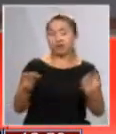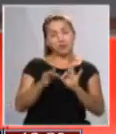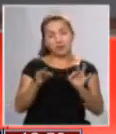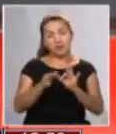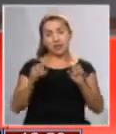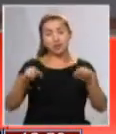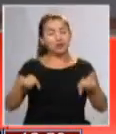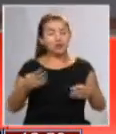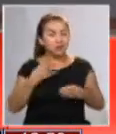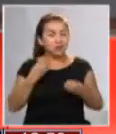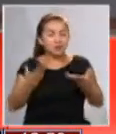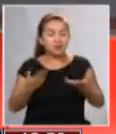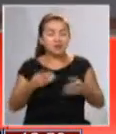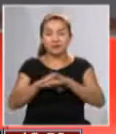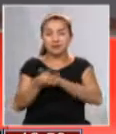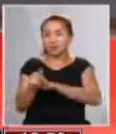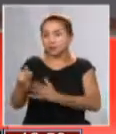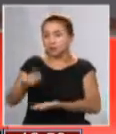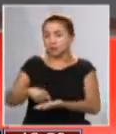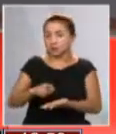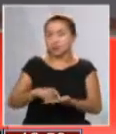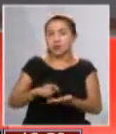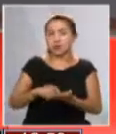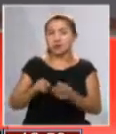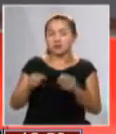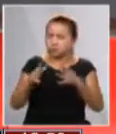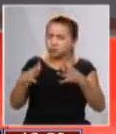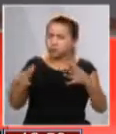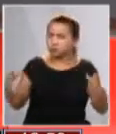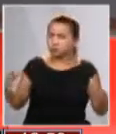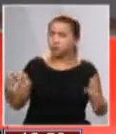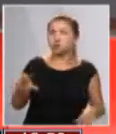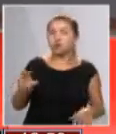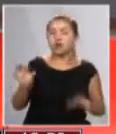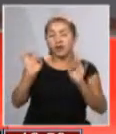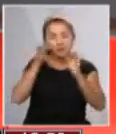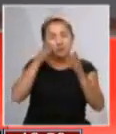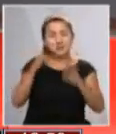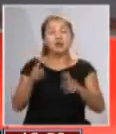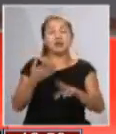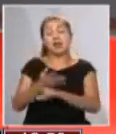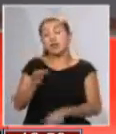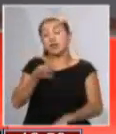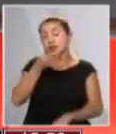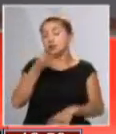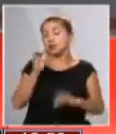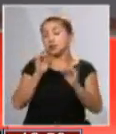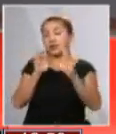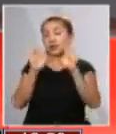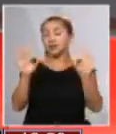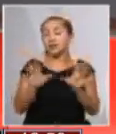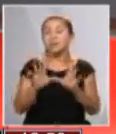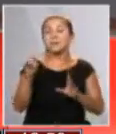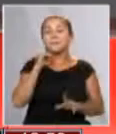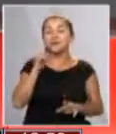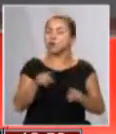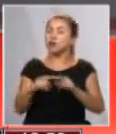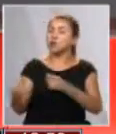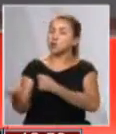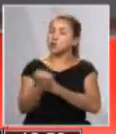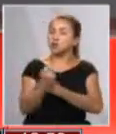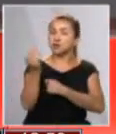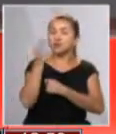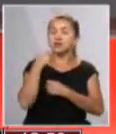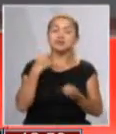esta particularidad de los delitos tributarios, bastante, bastante particulares, hay que decirlo con claridad, pero que nos ha ayudado a entender lo